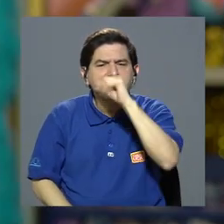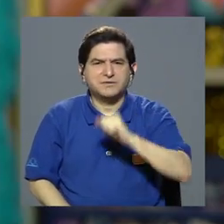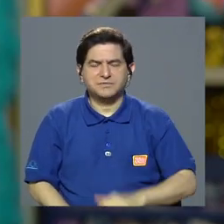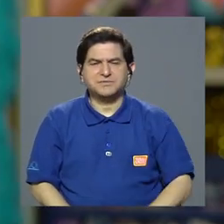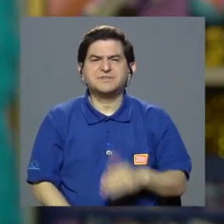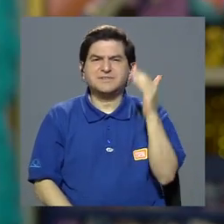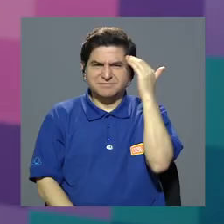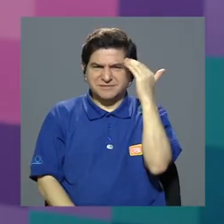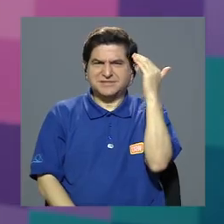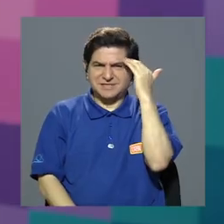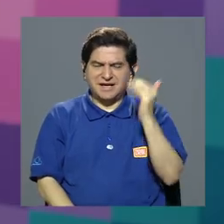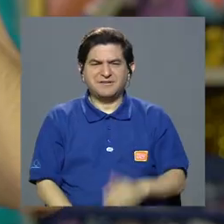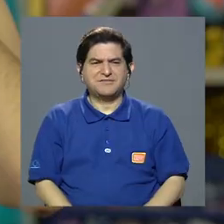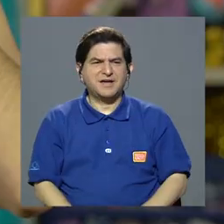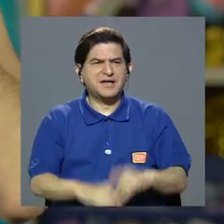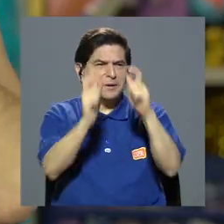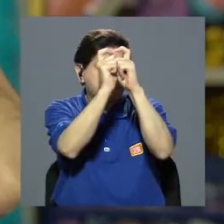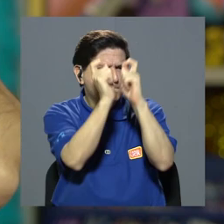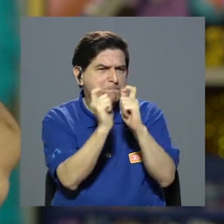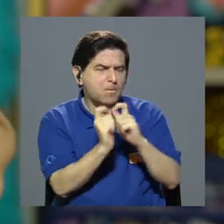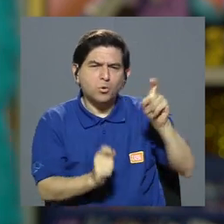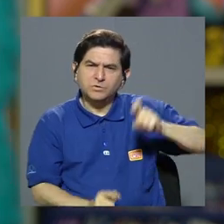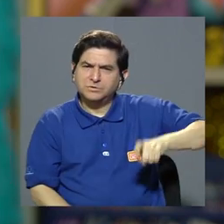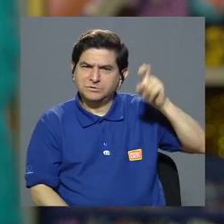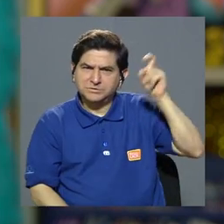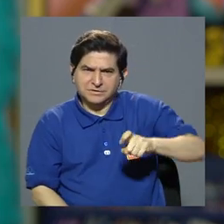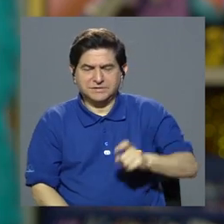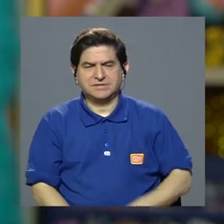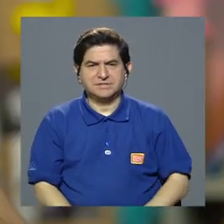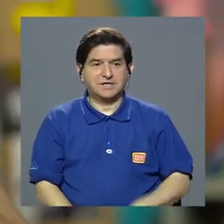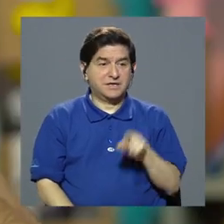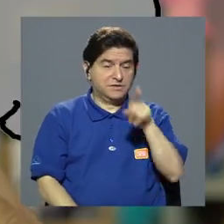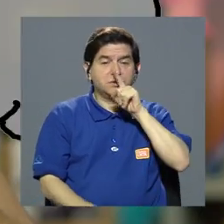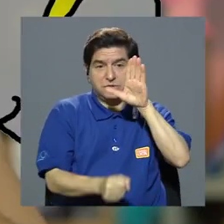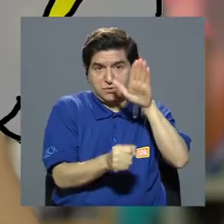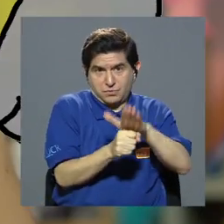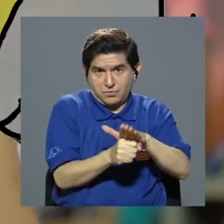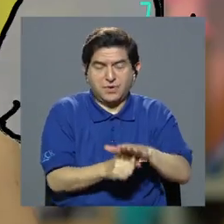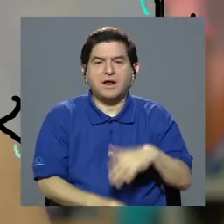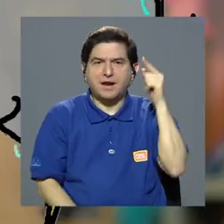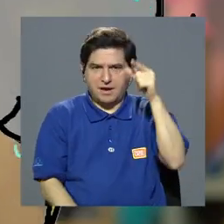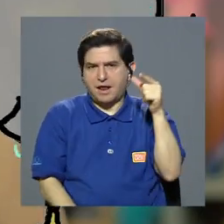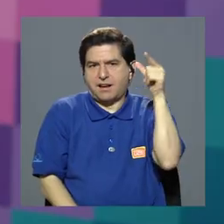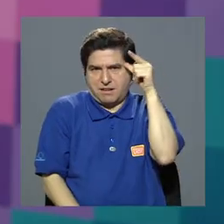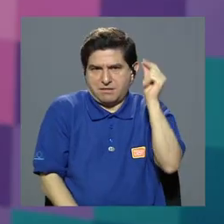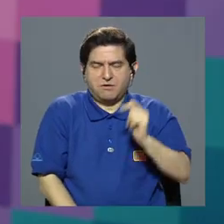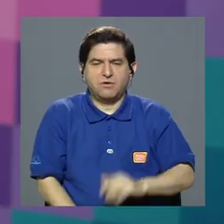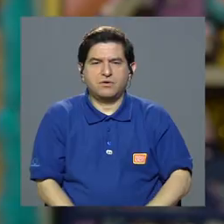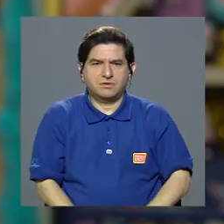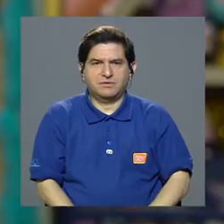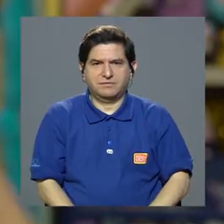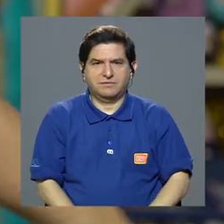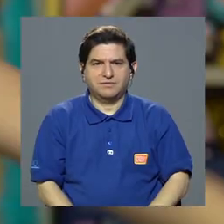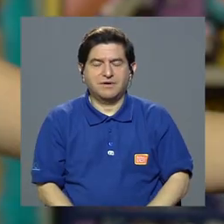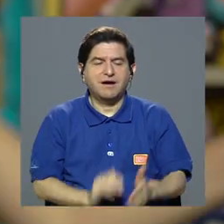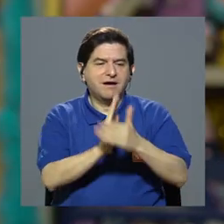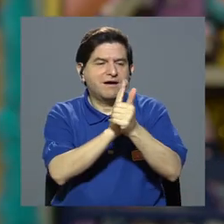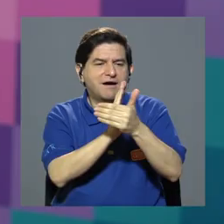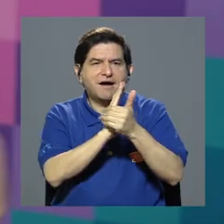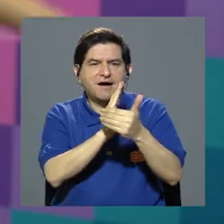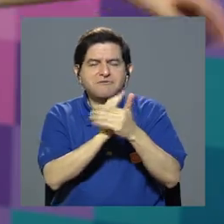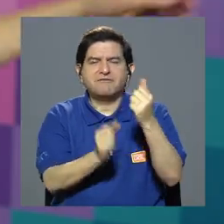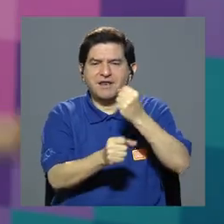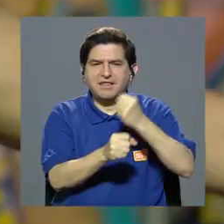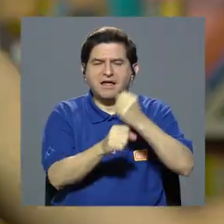buscando sabíamos que habían ciertos puntos que necesitábamos de hecho específicamente se lógicamente las las